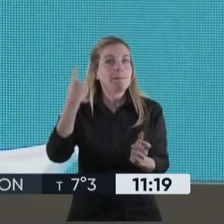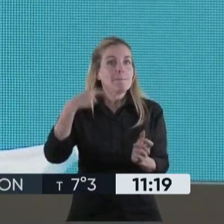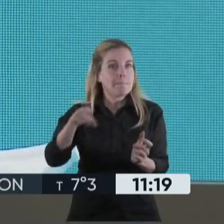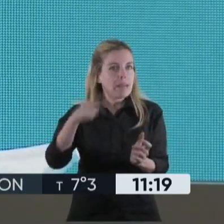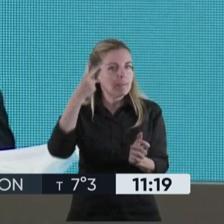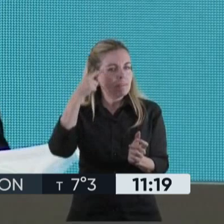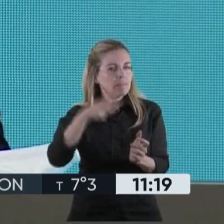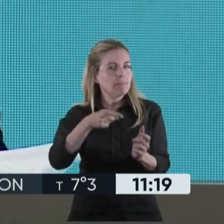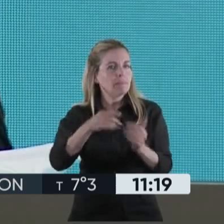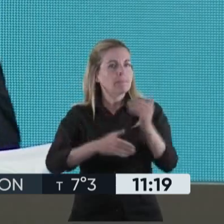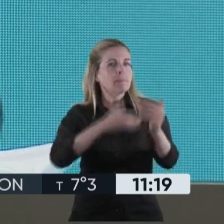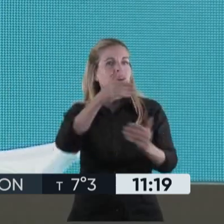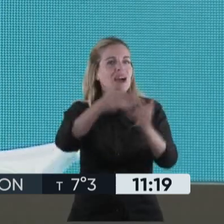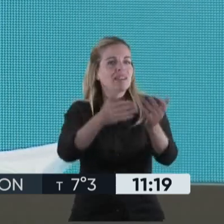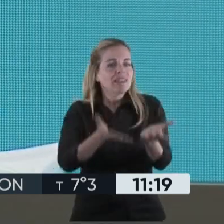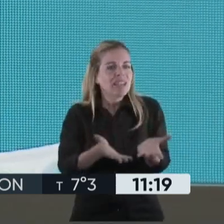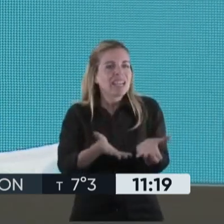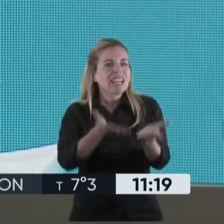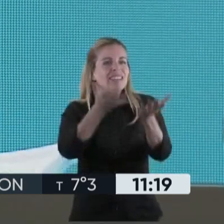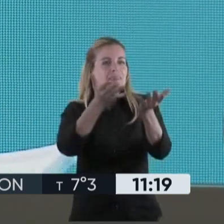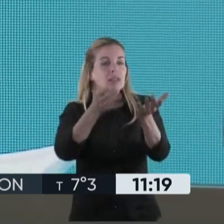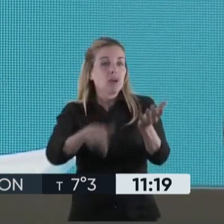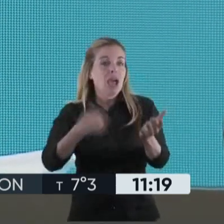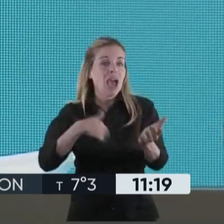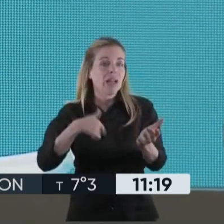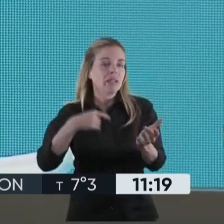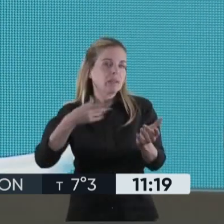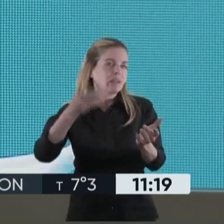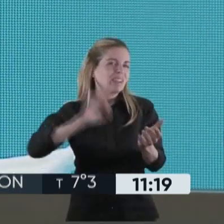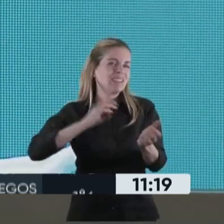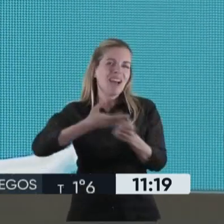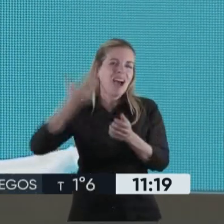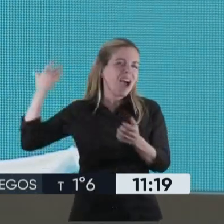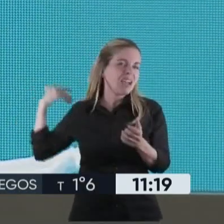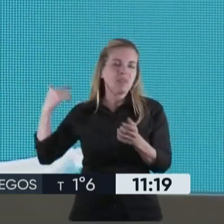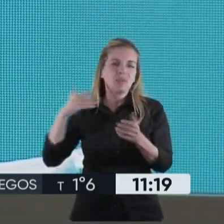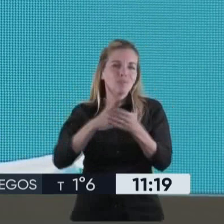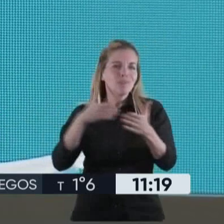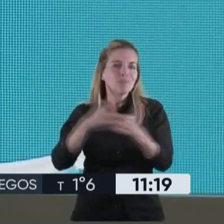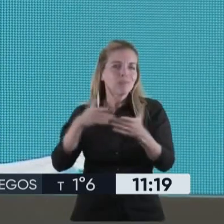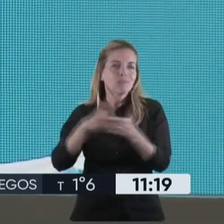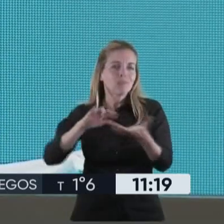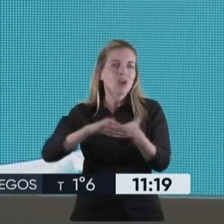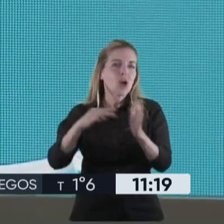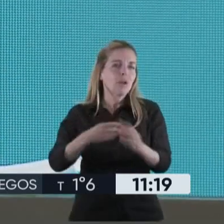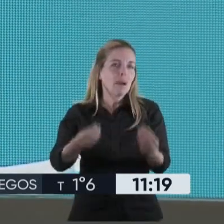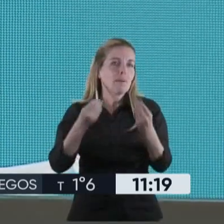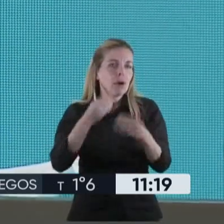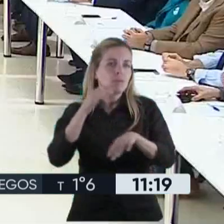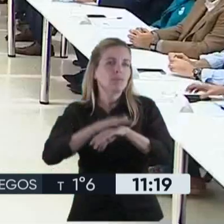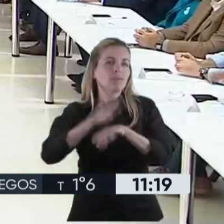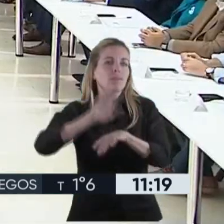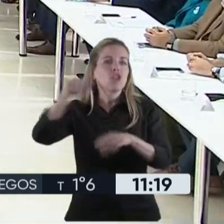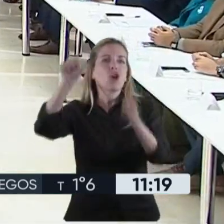crecimiento siempre ha tenido dificultades en nuestro país, históricas, referidas al sector externo y al